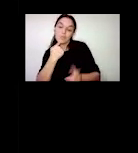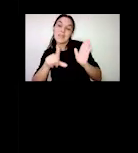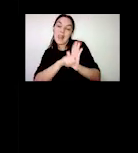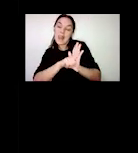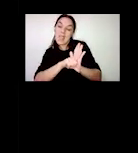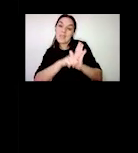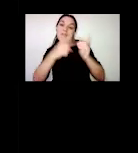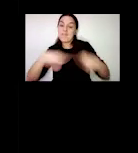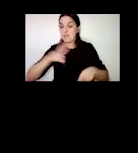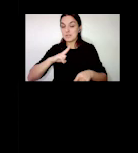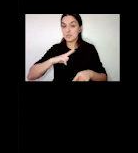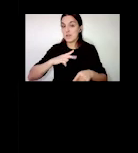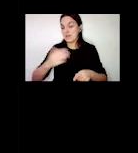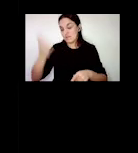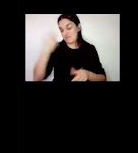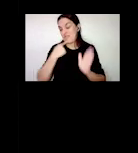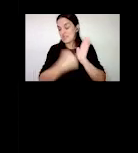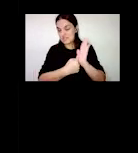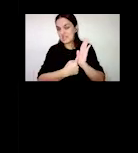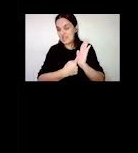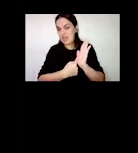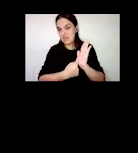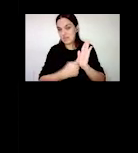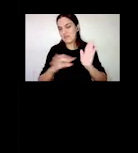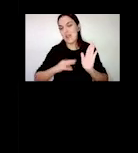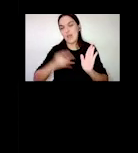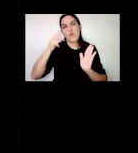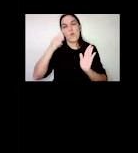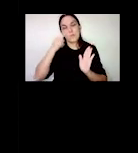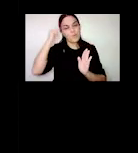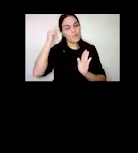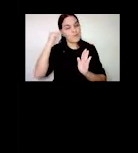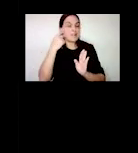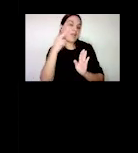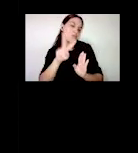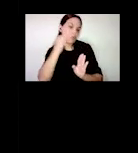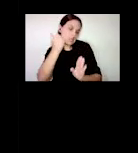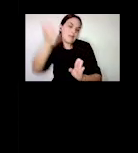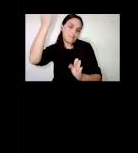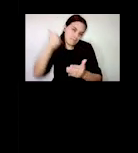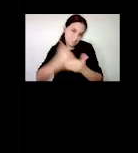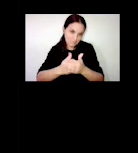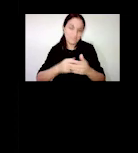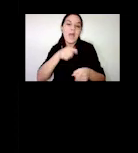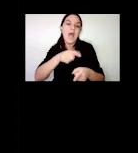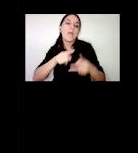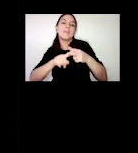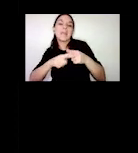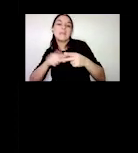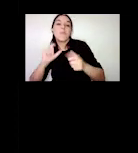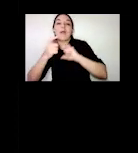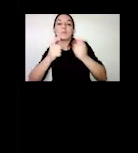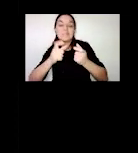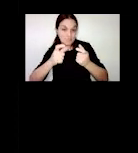tenía previsto ya del 92, de que se creó, un mecanismo de actualización,